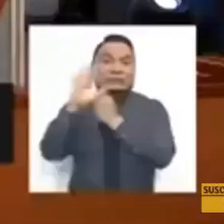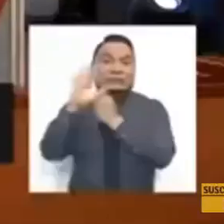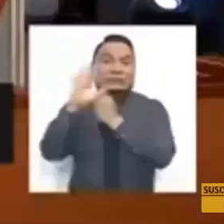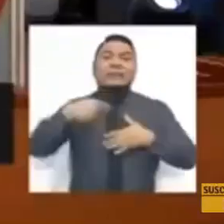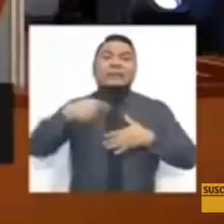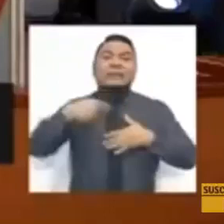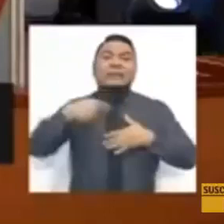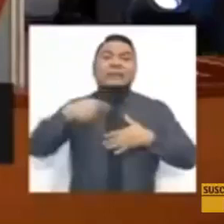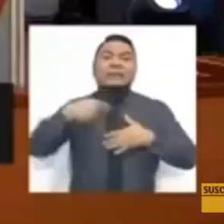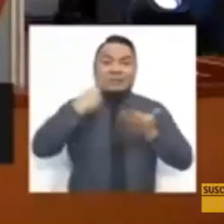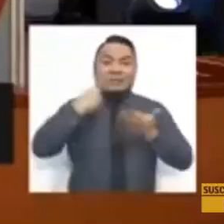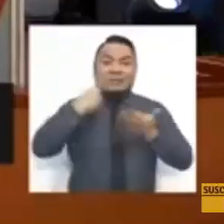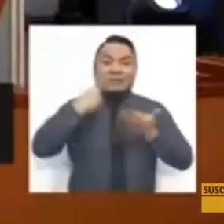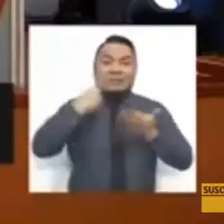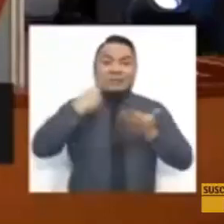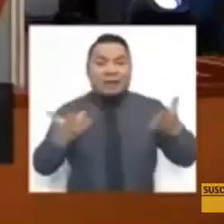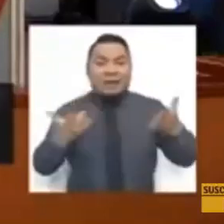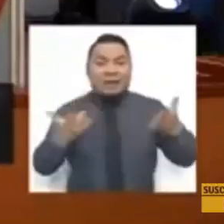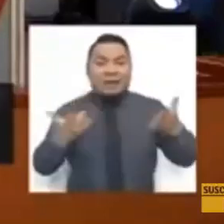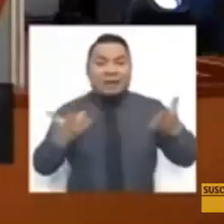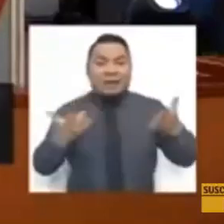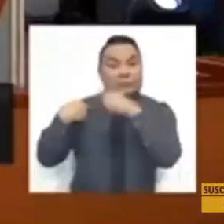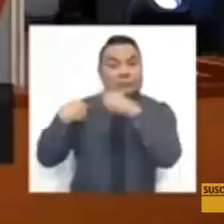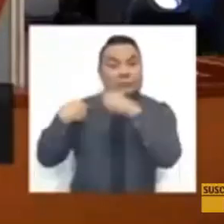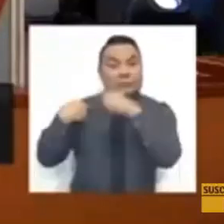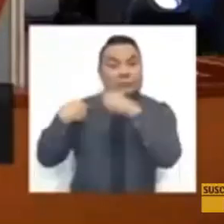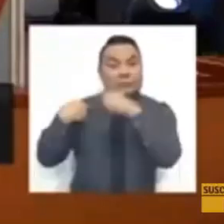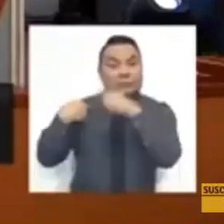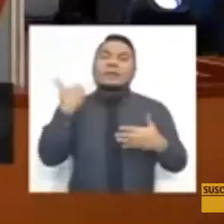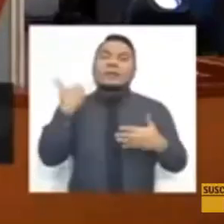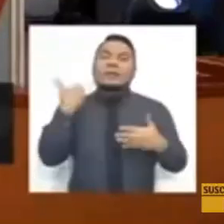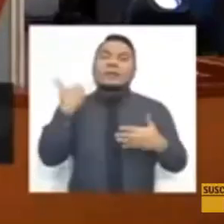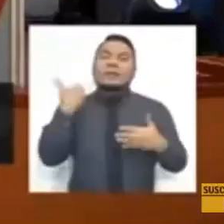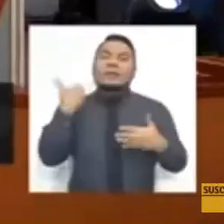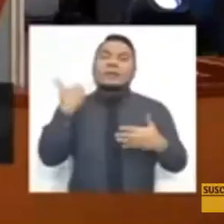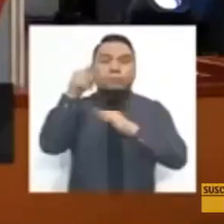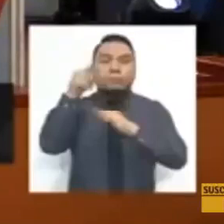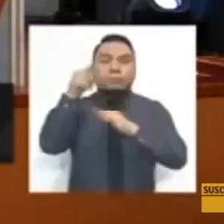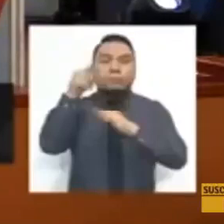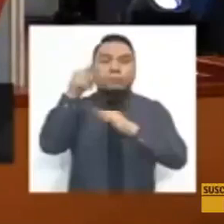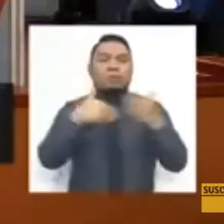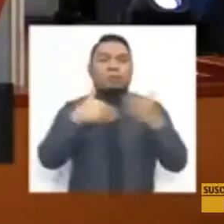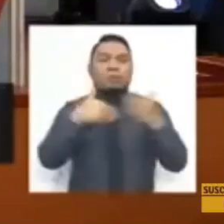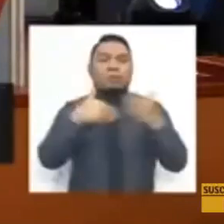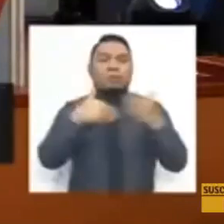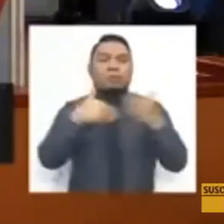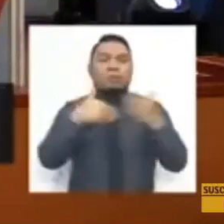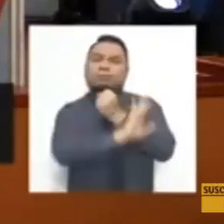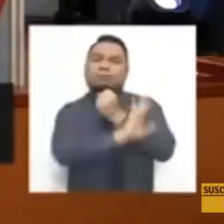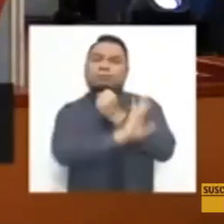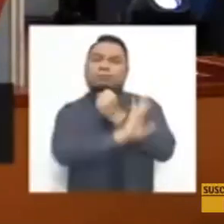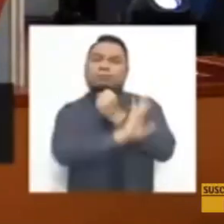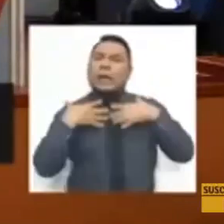demás debates realizados por el Jurado Nacional de Elecciones, este evento cumple con todos los protocolos de bioseguridad